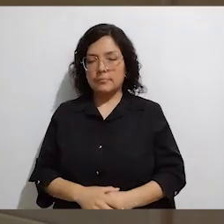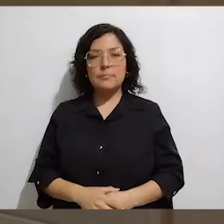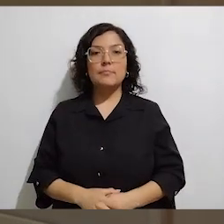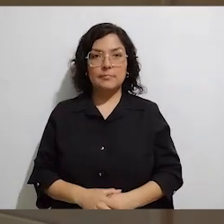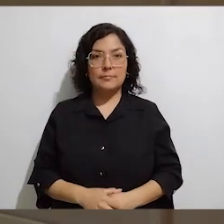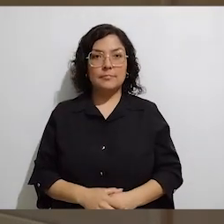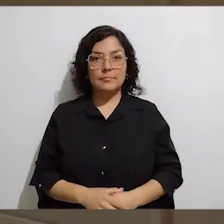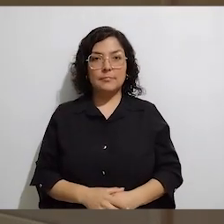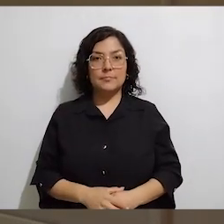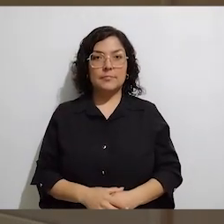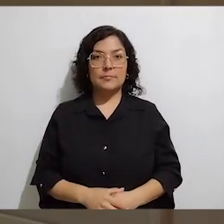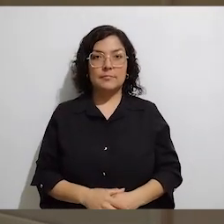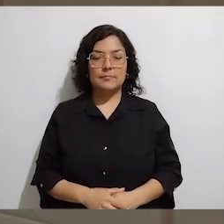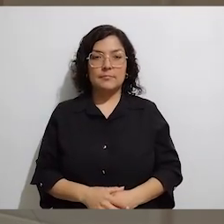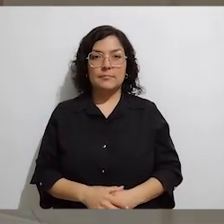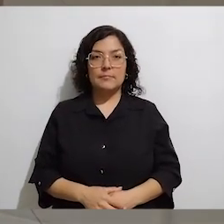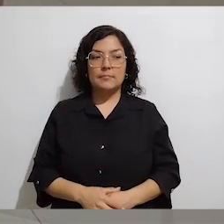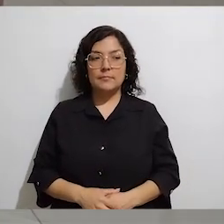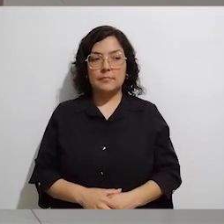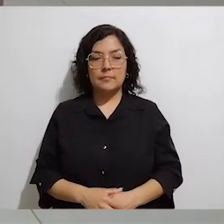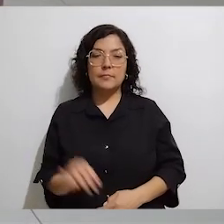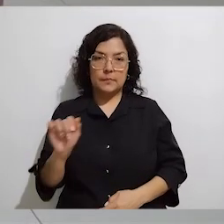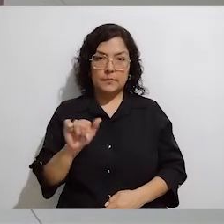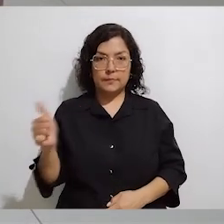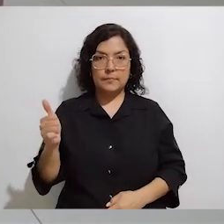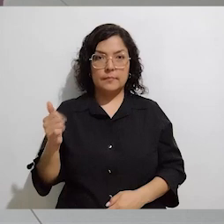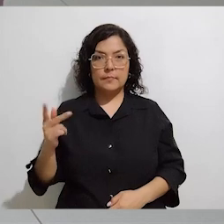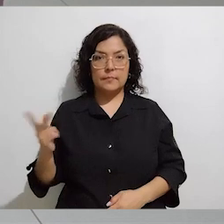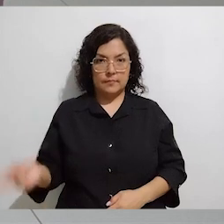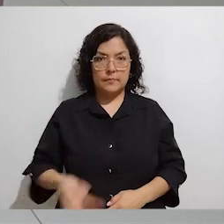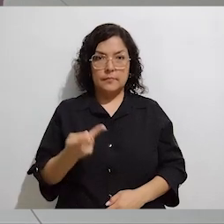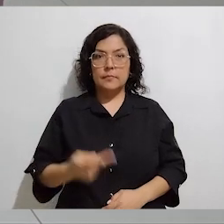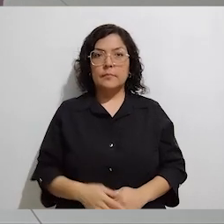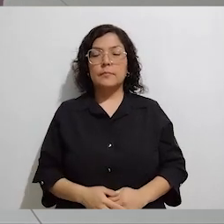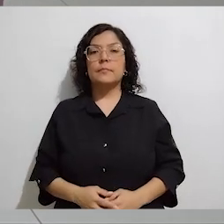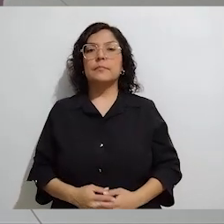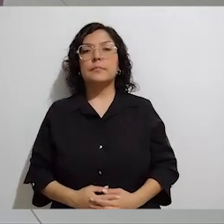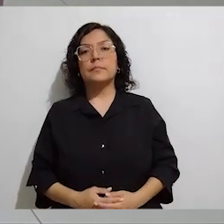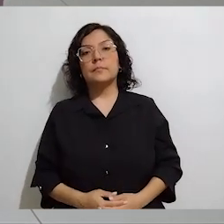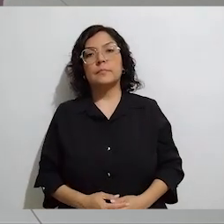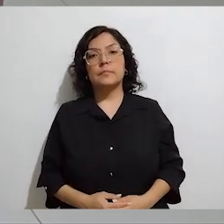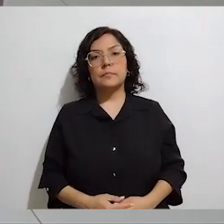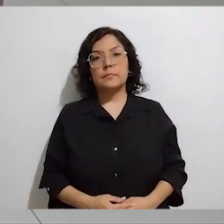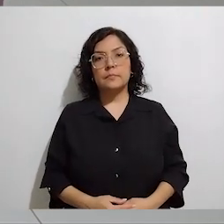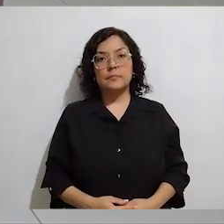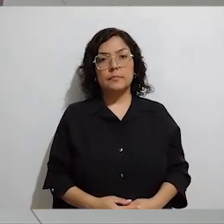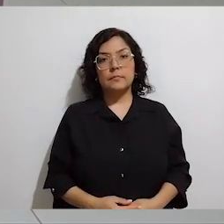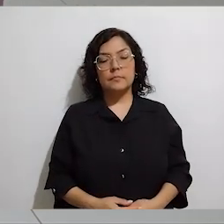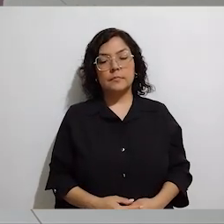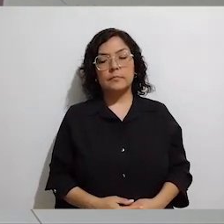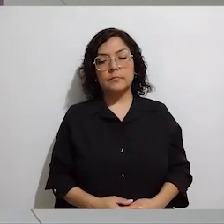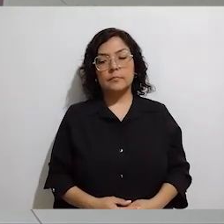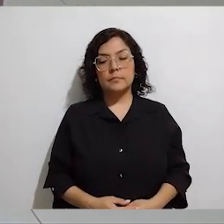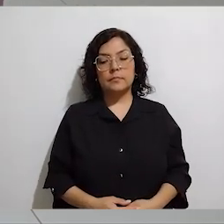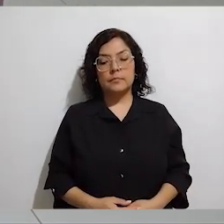través de este mecanismo. Otra pregunta que nos formulaban es